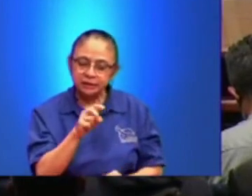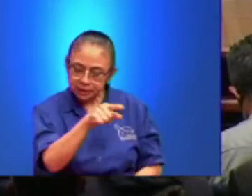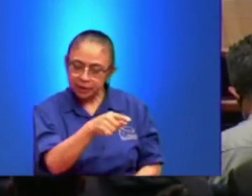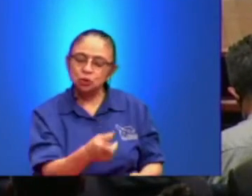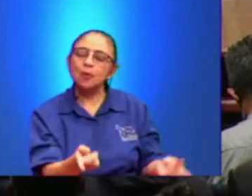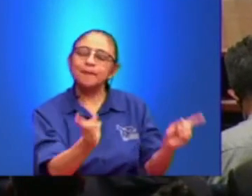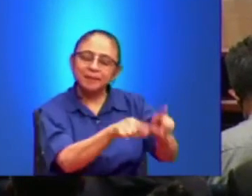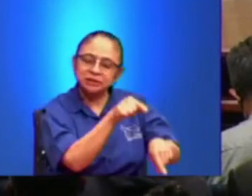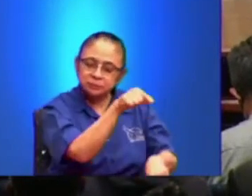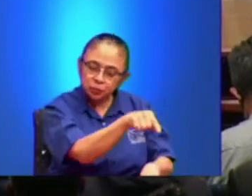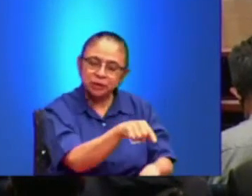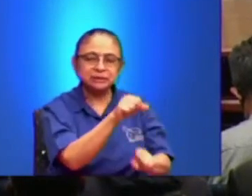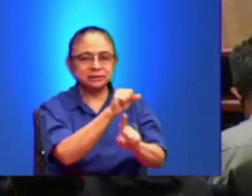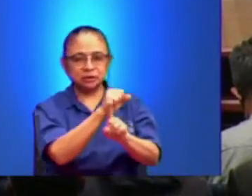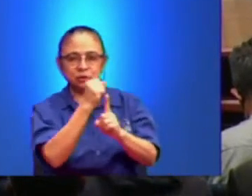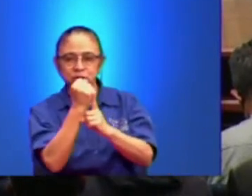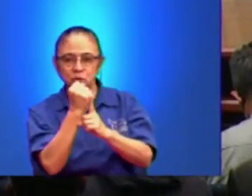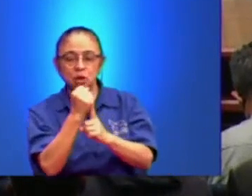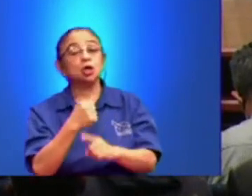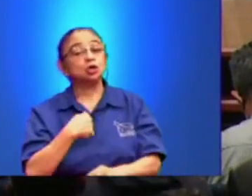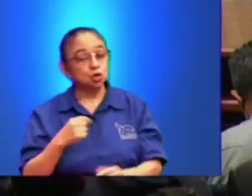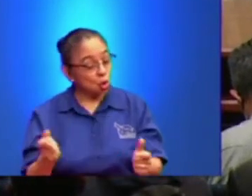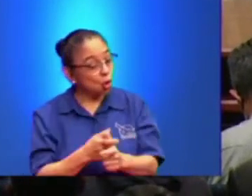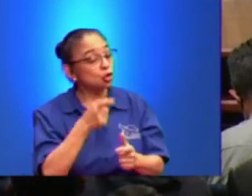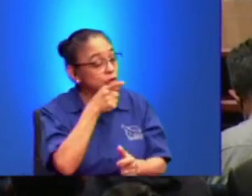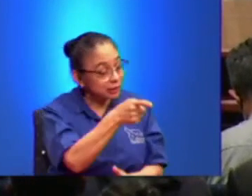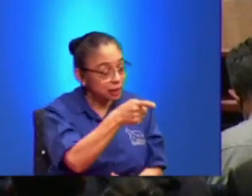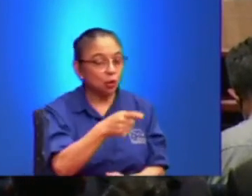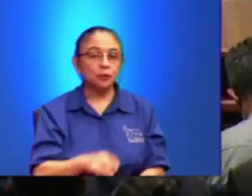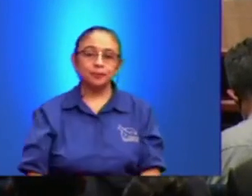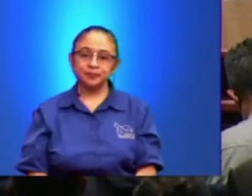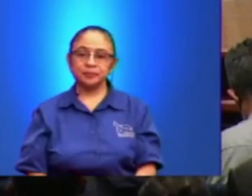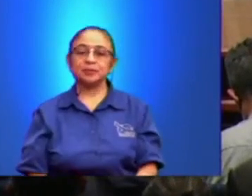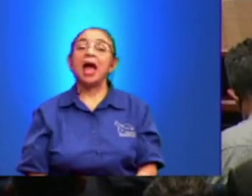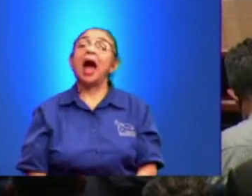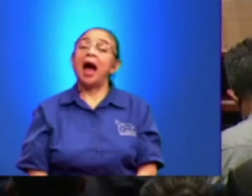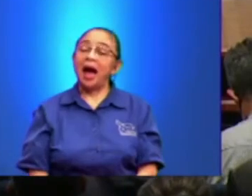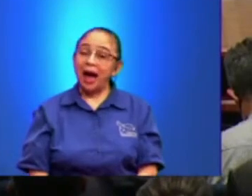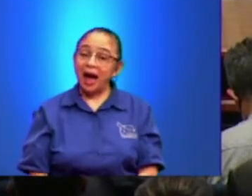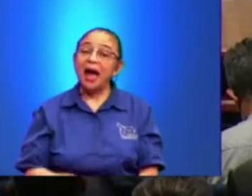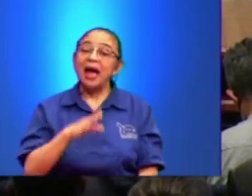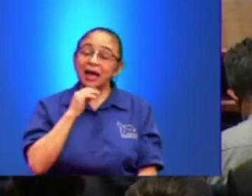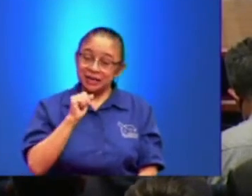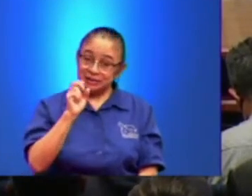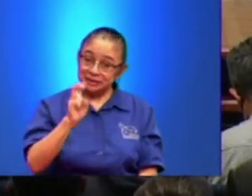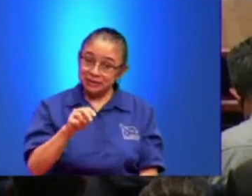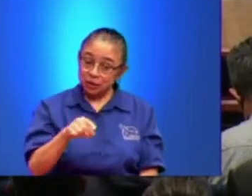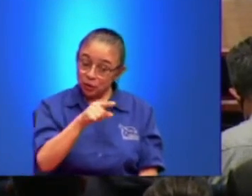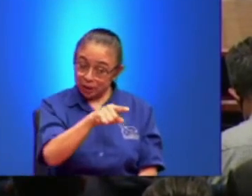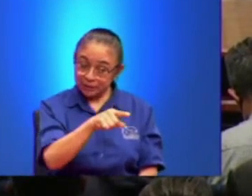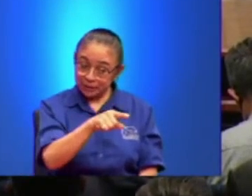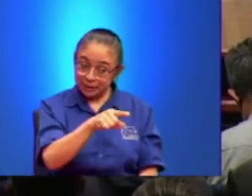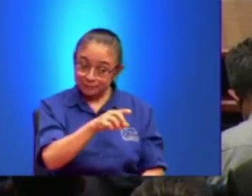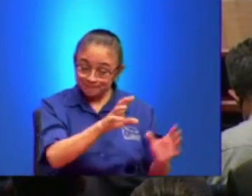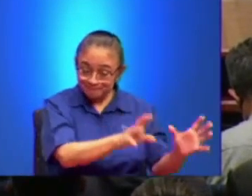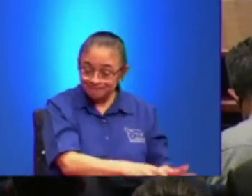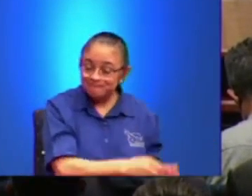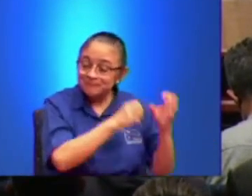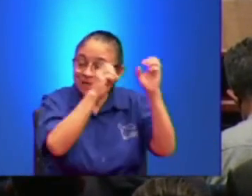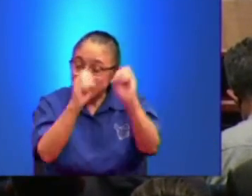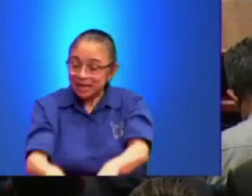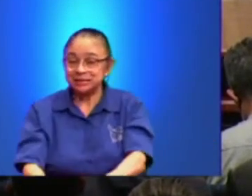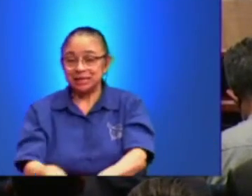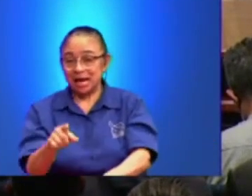de sombra de muerte río estar contigo es necesario que te tiren en ese horno de fuego si te es